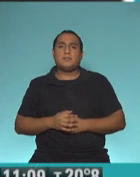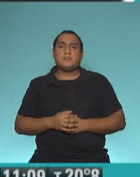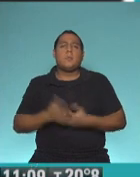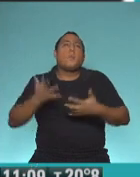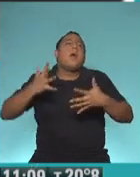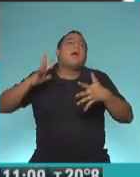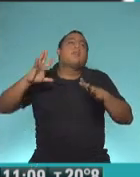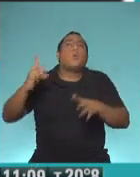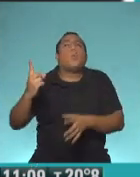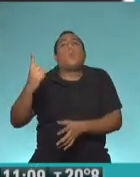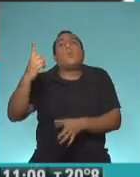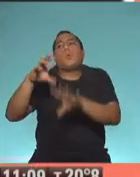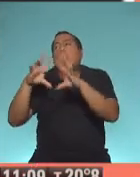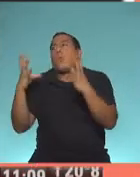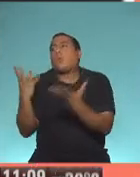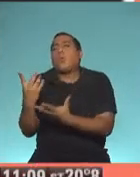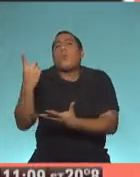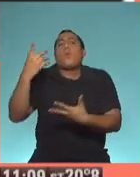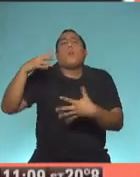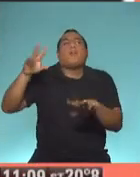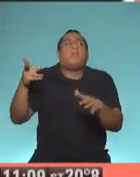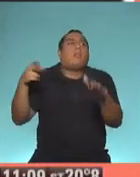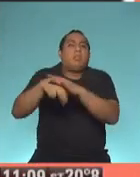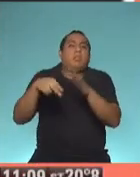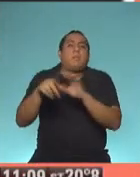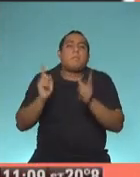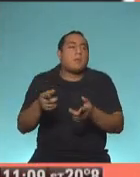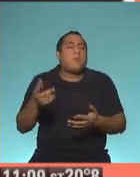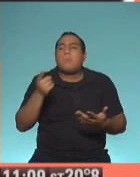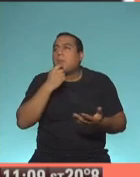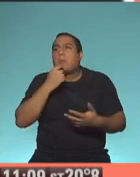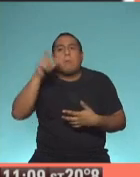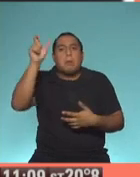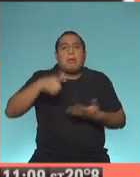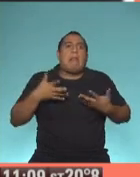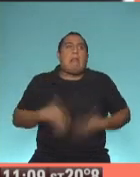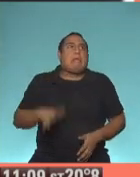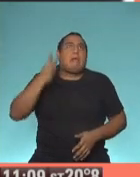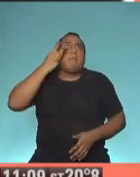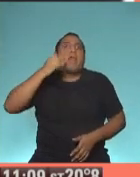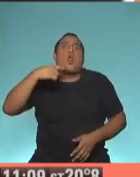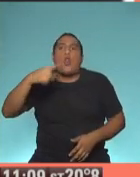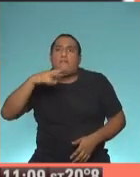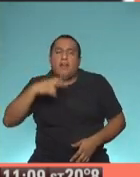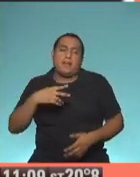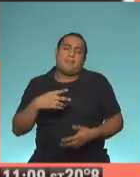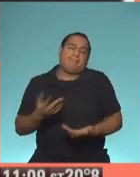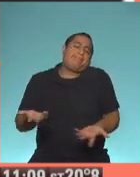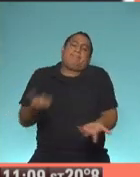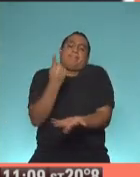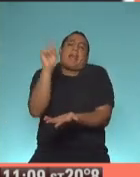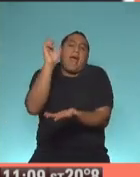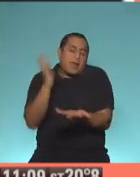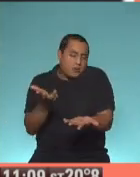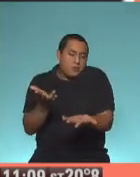en el mundo, como todo, no sé, a veces pueden hacer una persona con piel color verde, pero es muy raro. Clarísimo. Entonces,